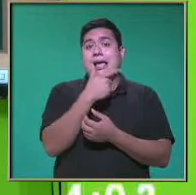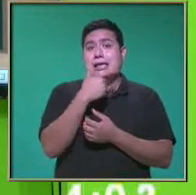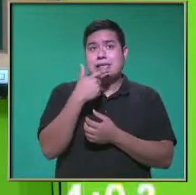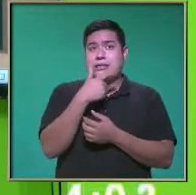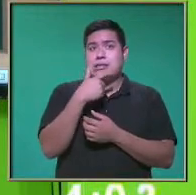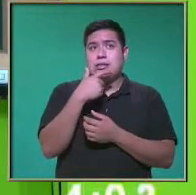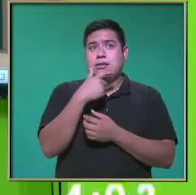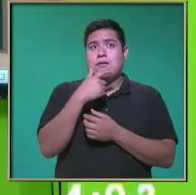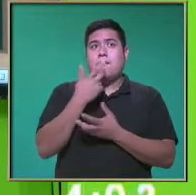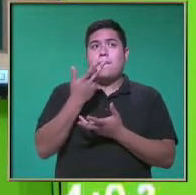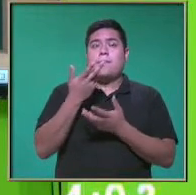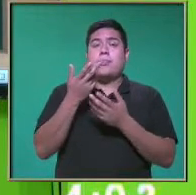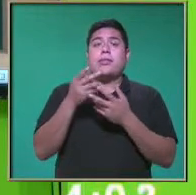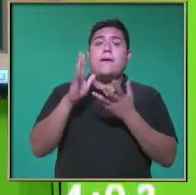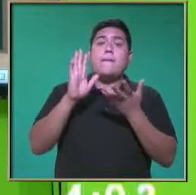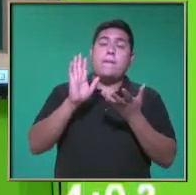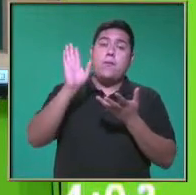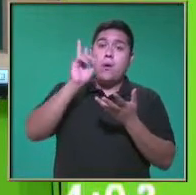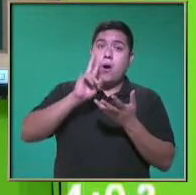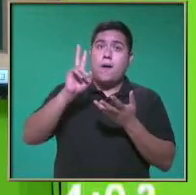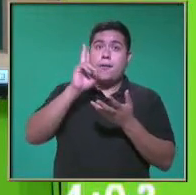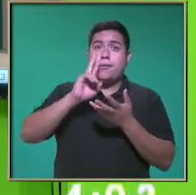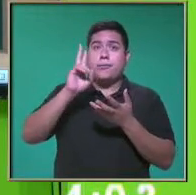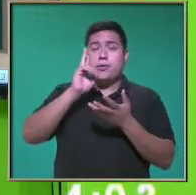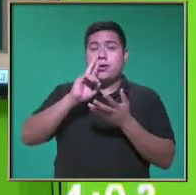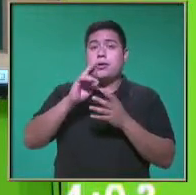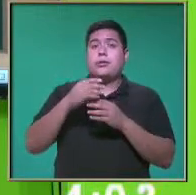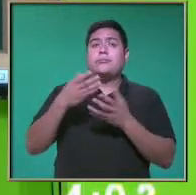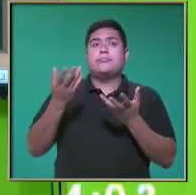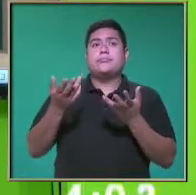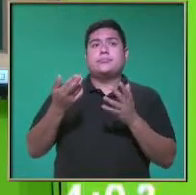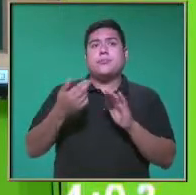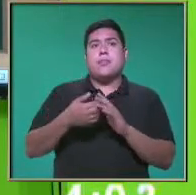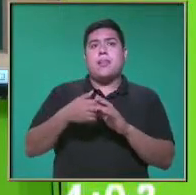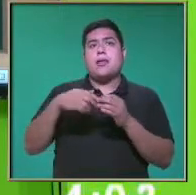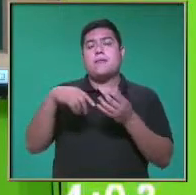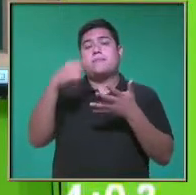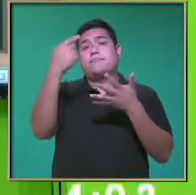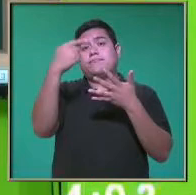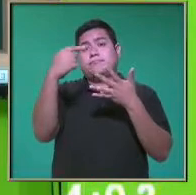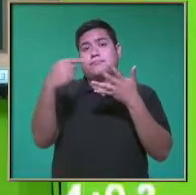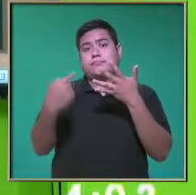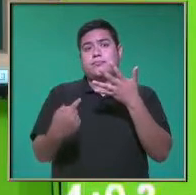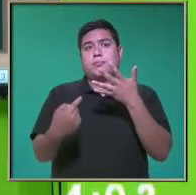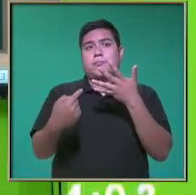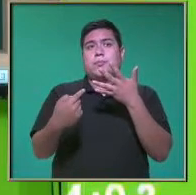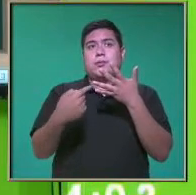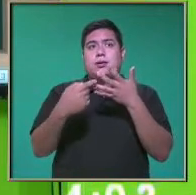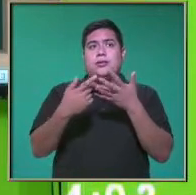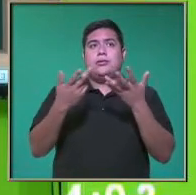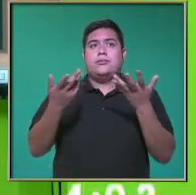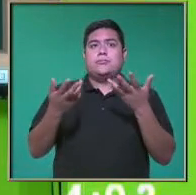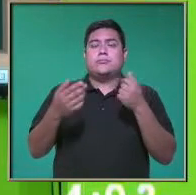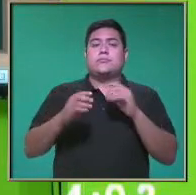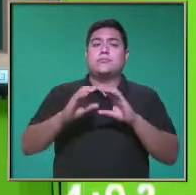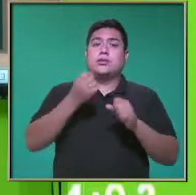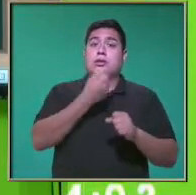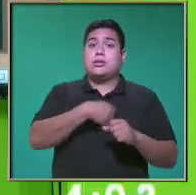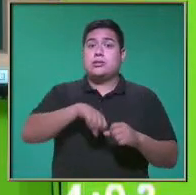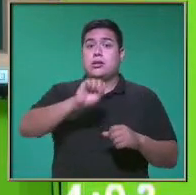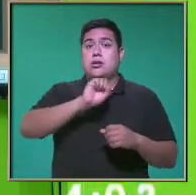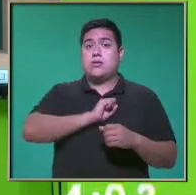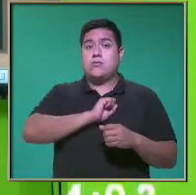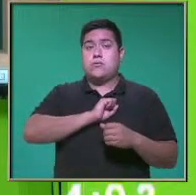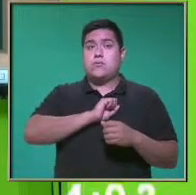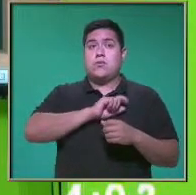home. You are going to be taking care of yourself and we are going to talk about the preventive measures of health. Vamos a hablar de las medidas